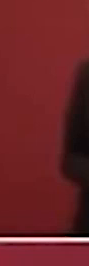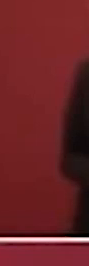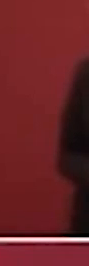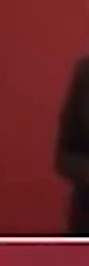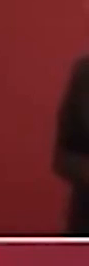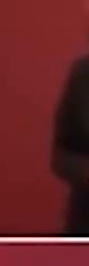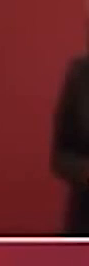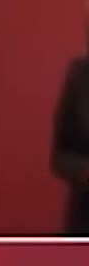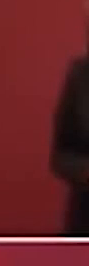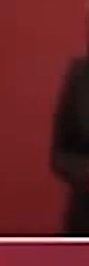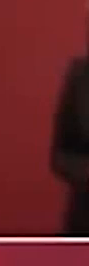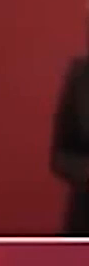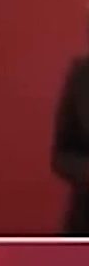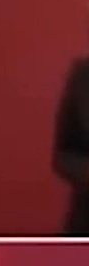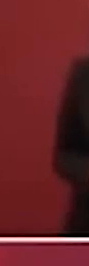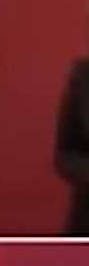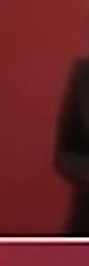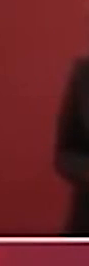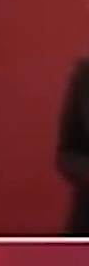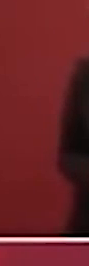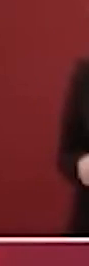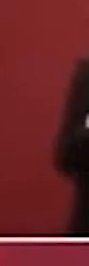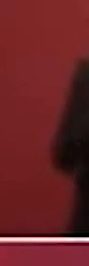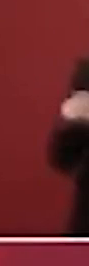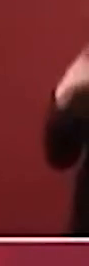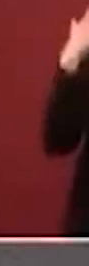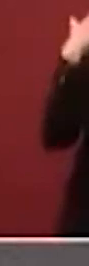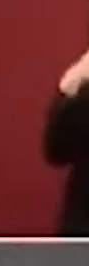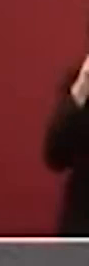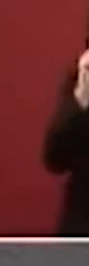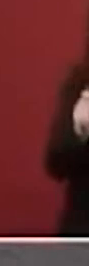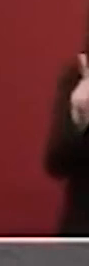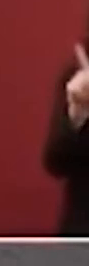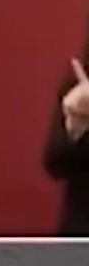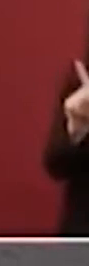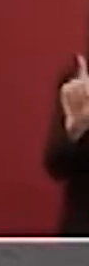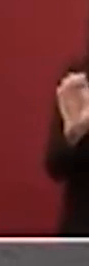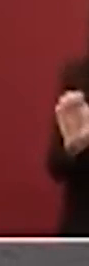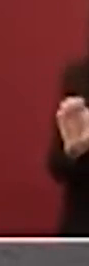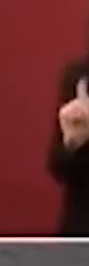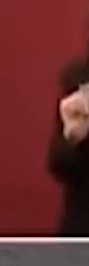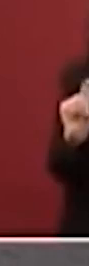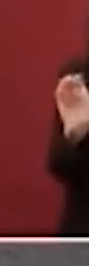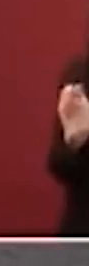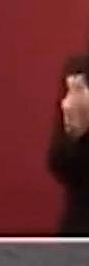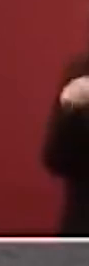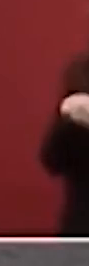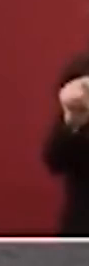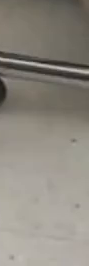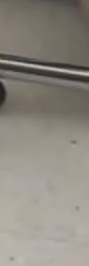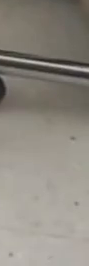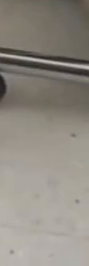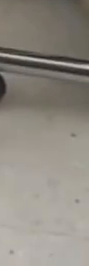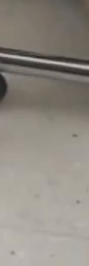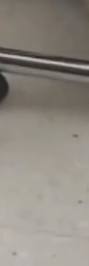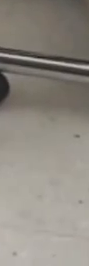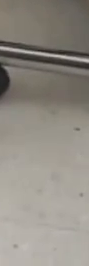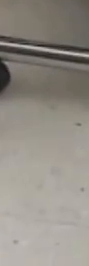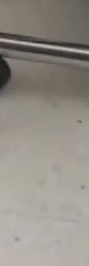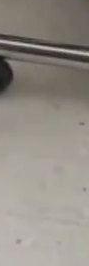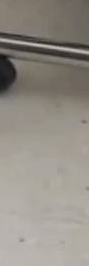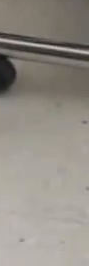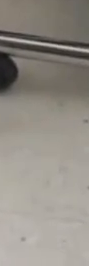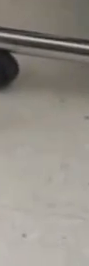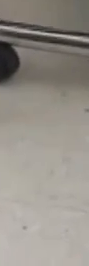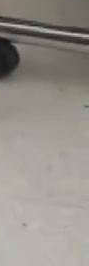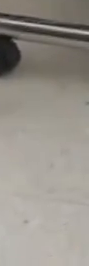josé rafael ojeda quien tuvo kobe 19 en octubre y ninguno usaba cubrebocas méxico acumula más de 176 millones